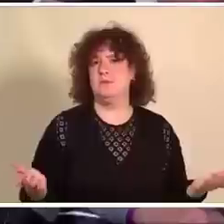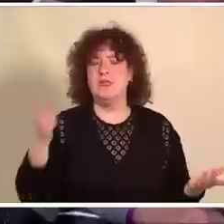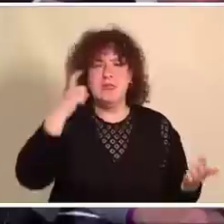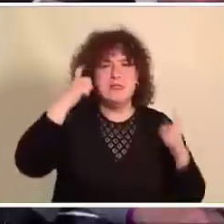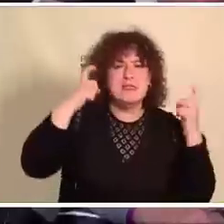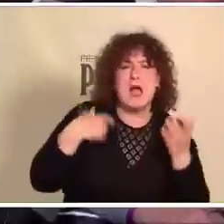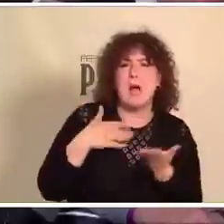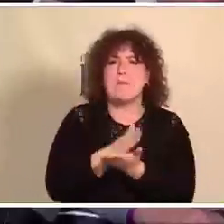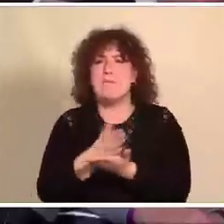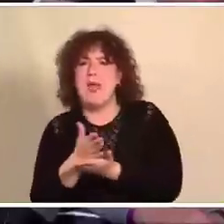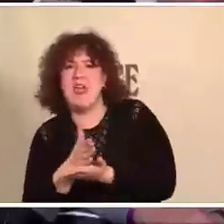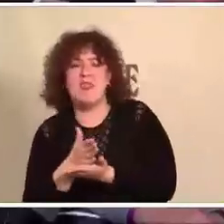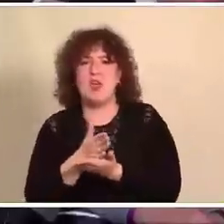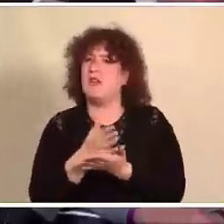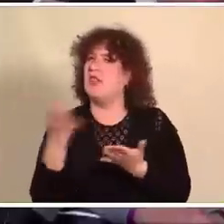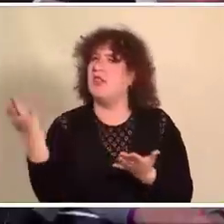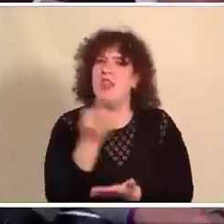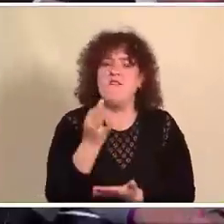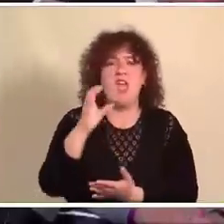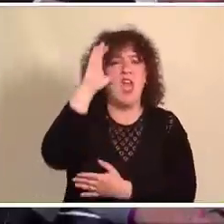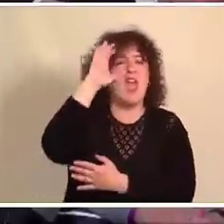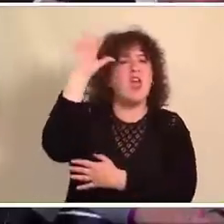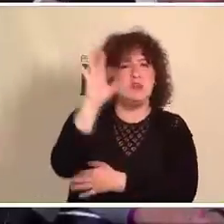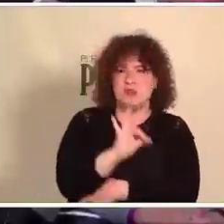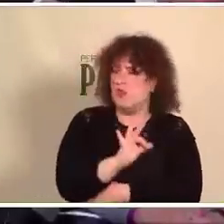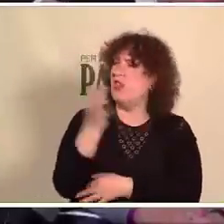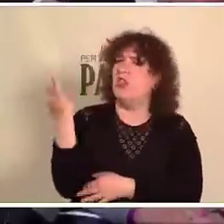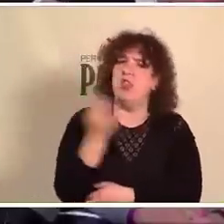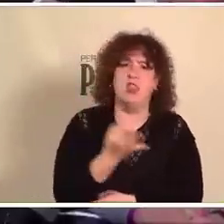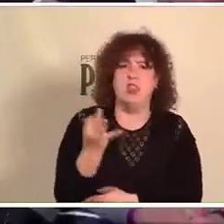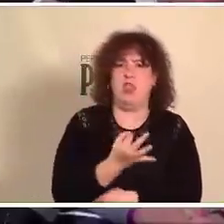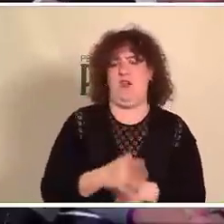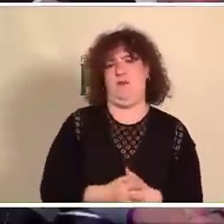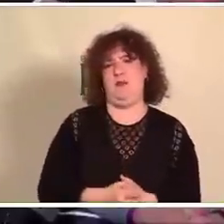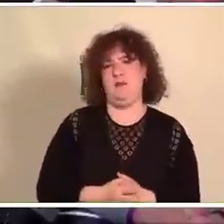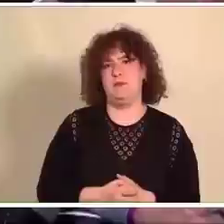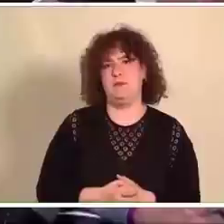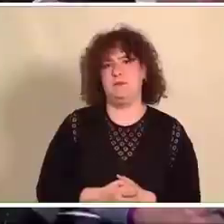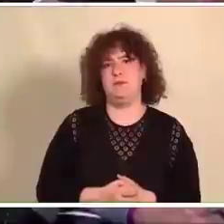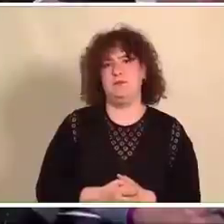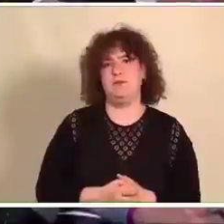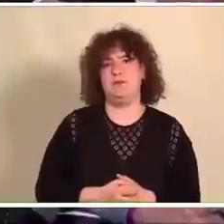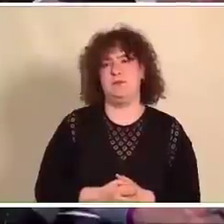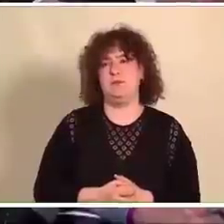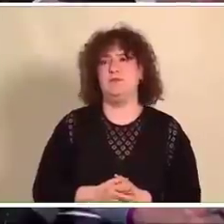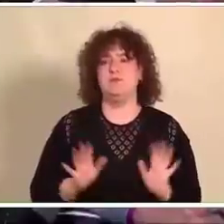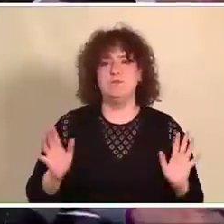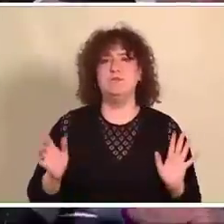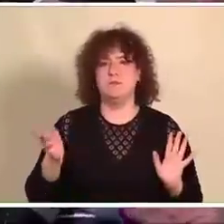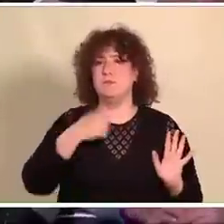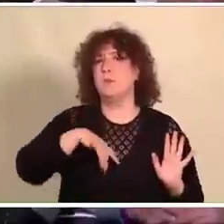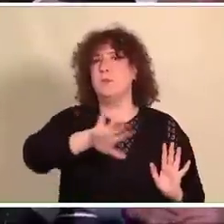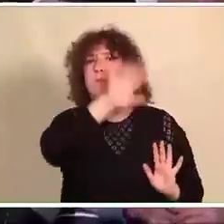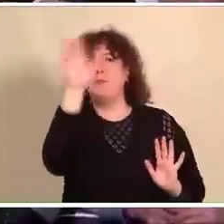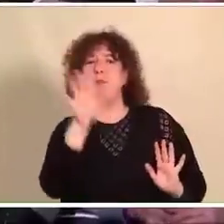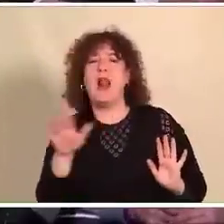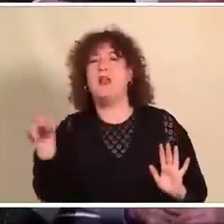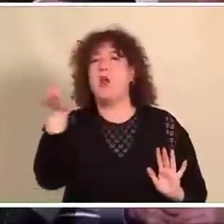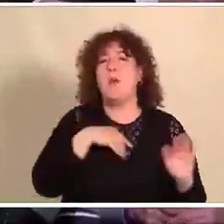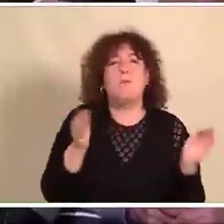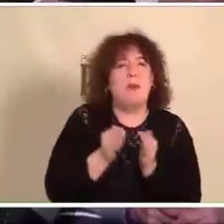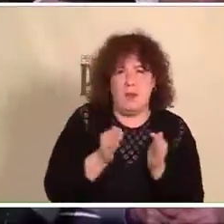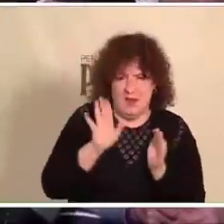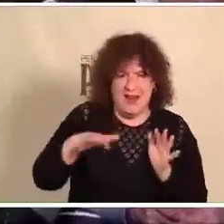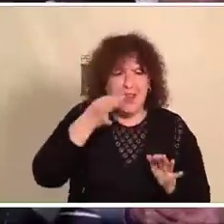palabras sobre este conflicto A mi modo de ver ser tenidas más en cuenta somos muchas más de lo que nos quieren hacer